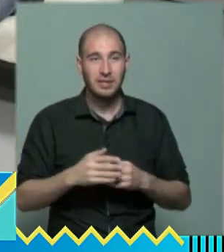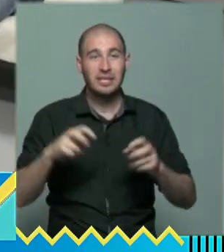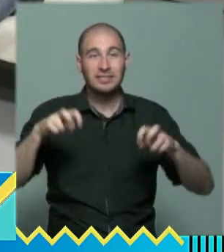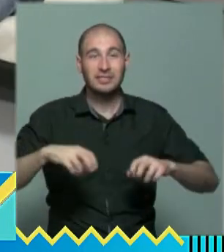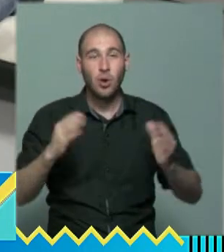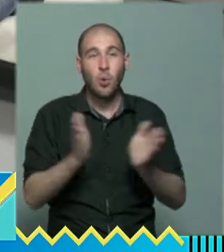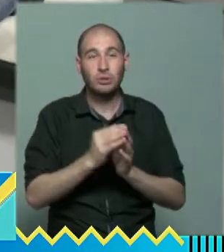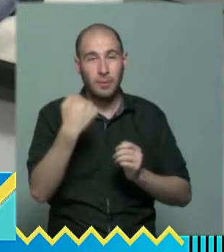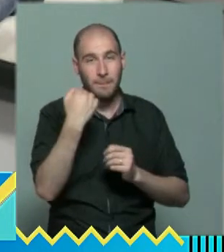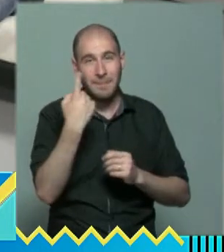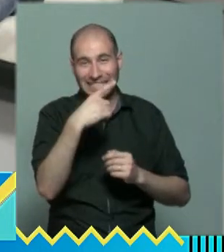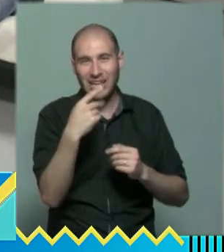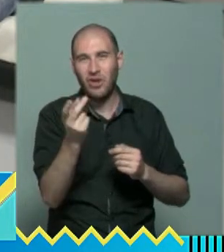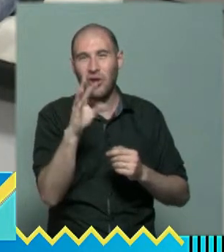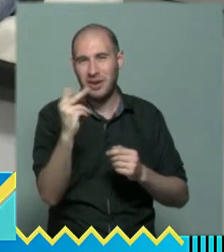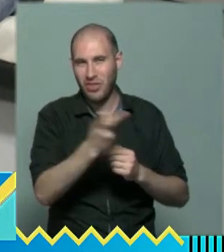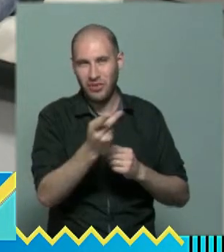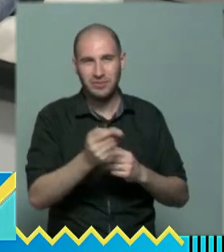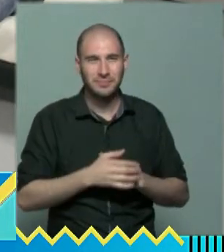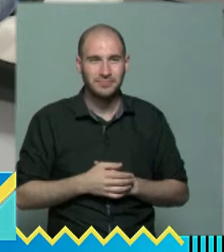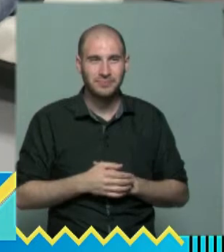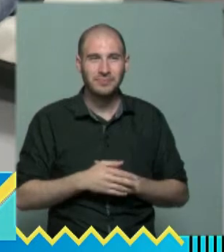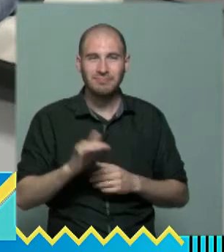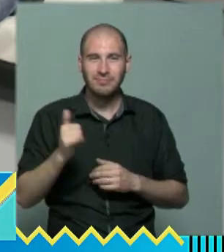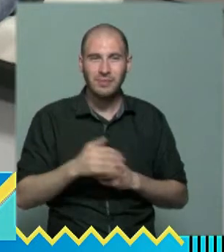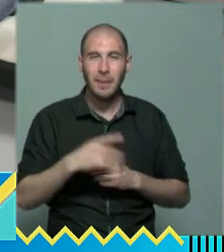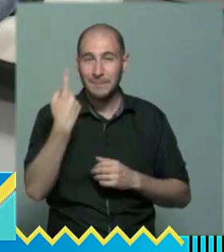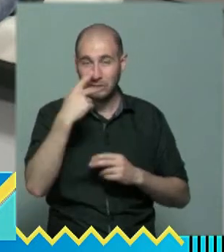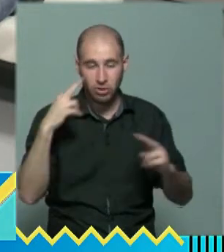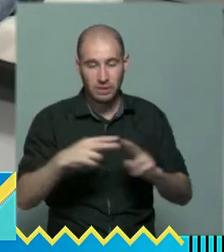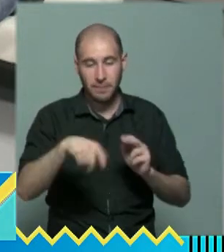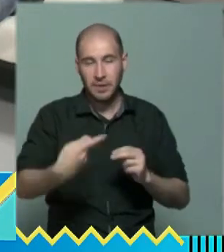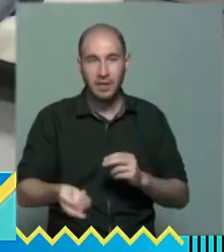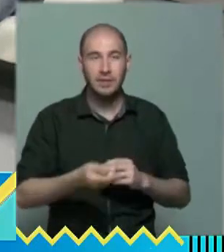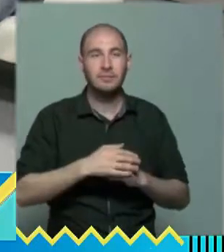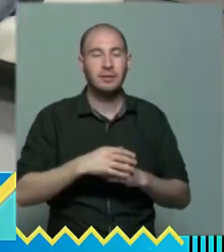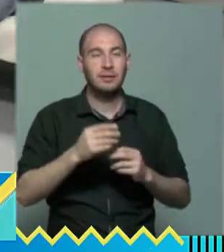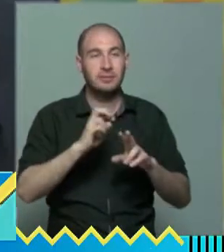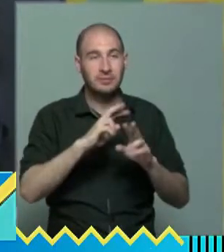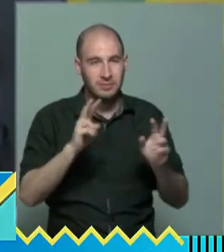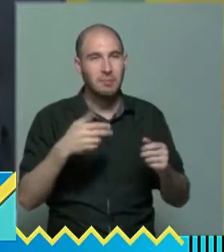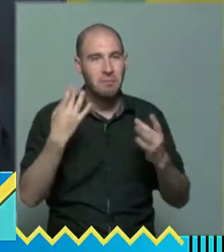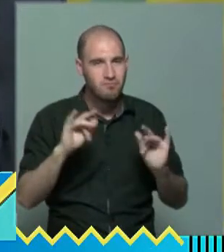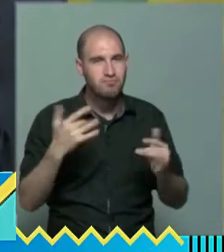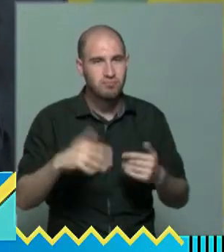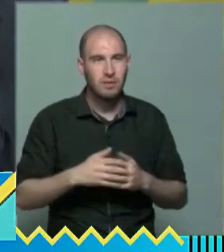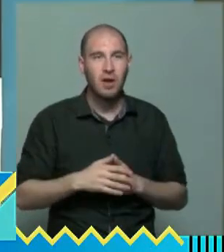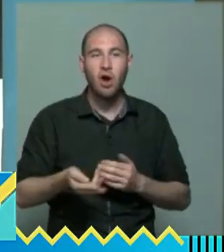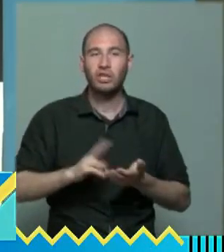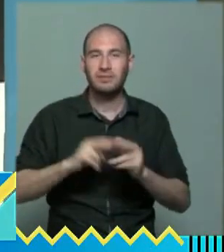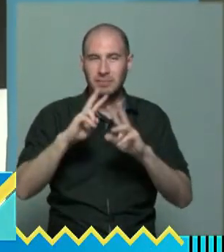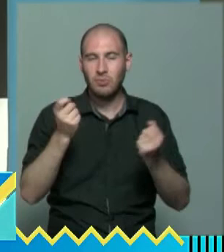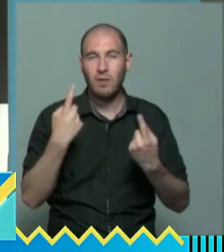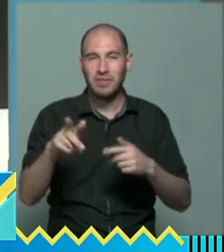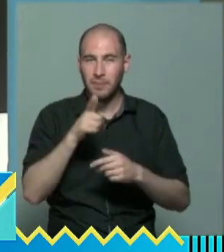los Marcelos. Los Marcelos se han unido. Esa es la ley primera. Exactamente. Bueno, Marcelo, nos reencontramos mañana. Mañana con un temón también. Sí, una nueva temática